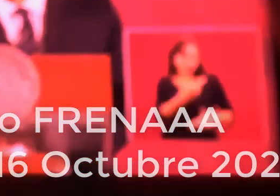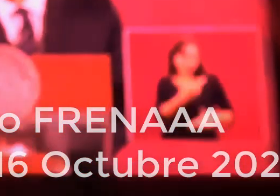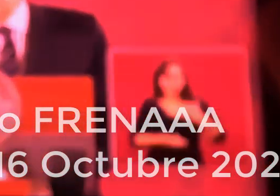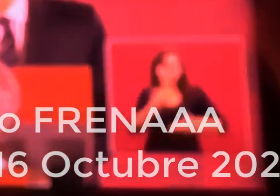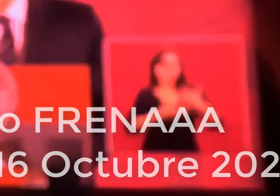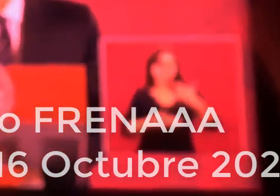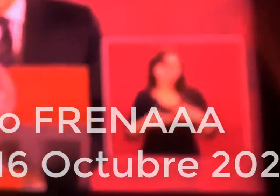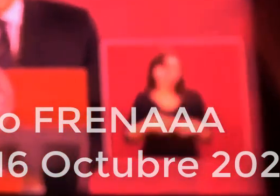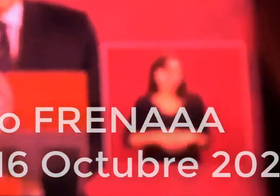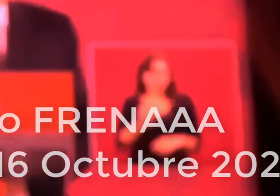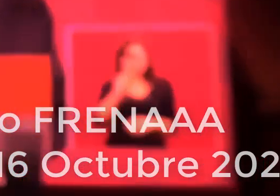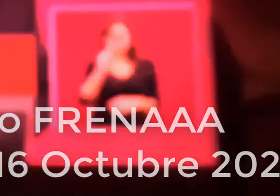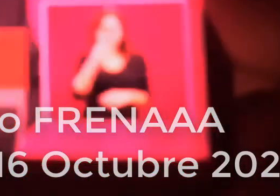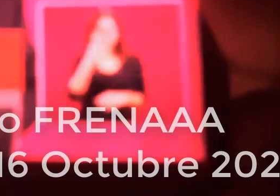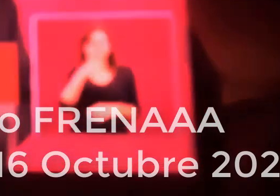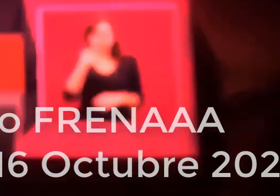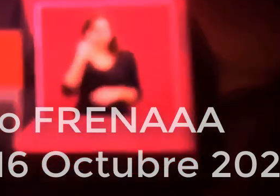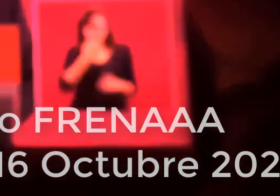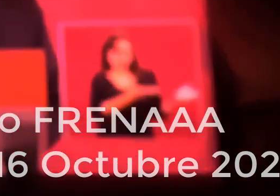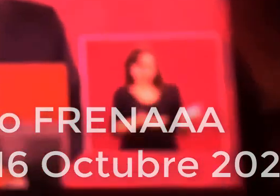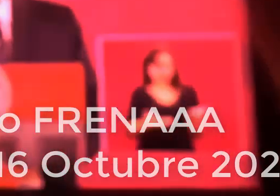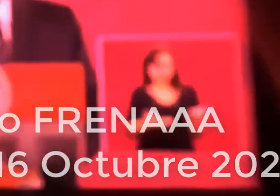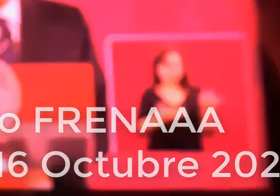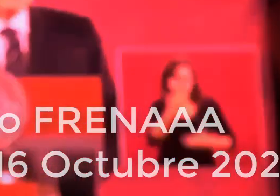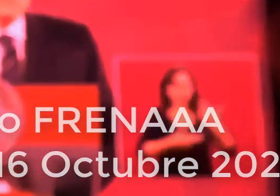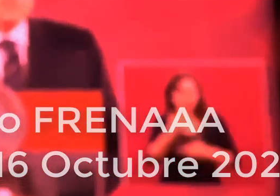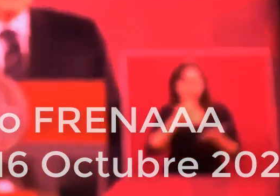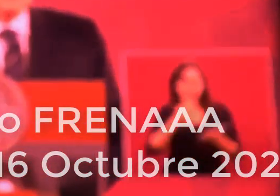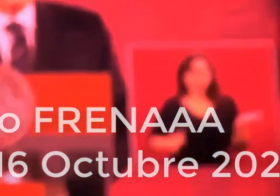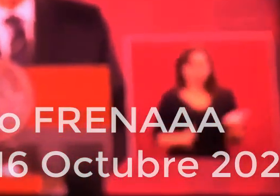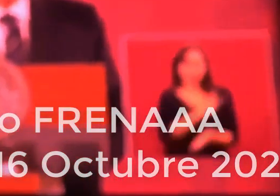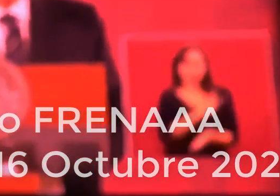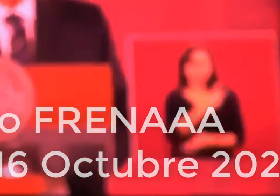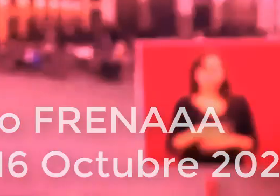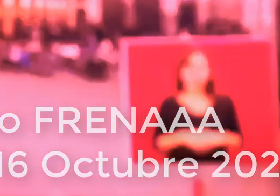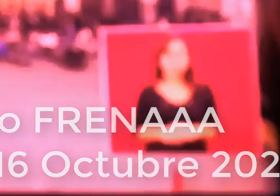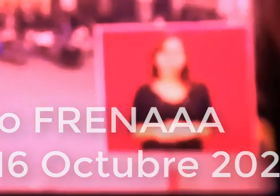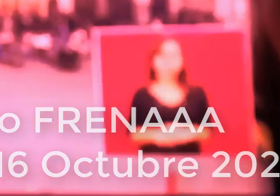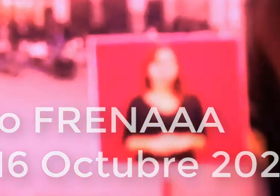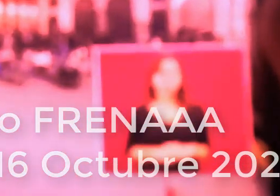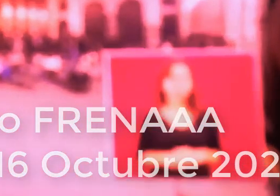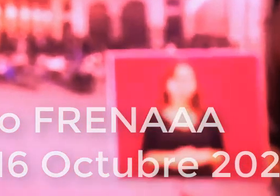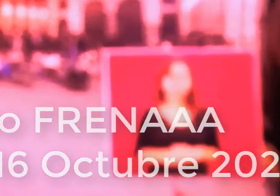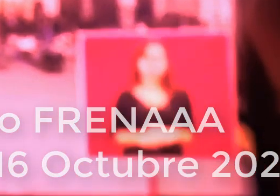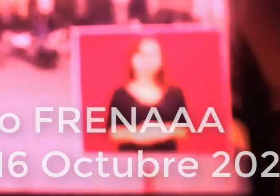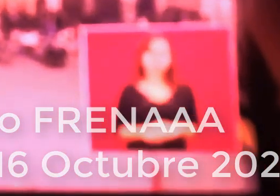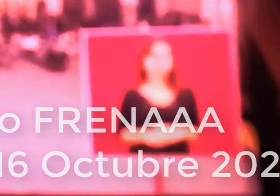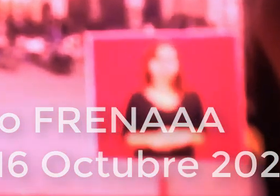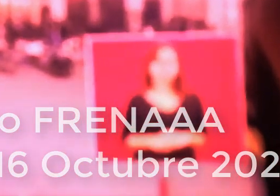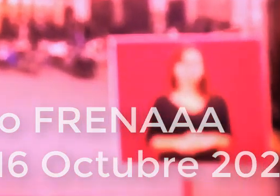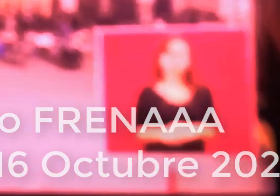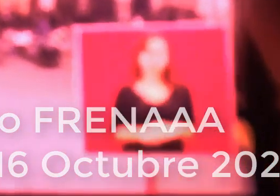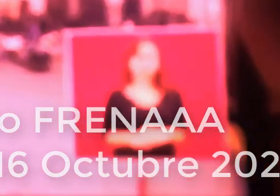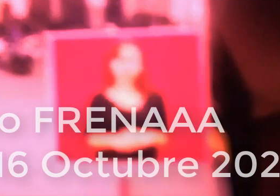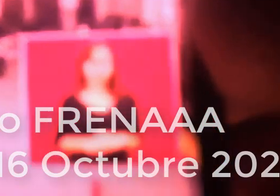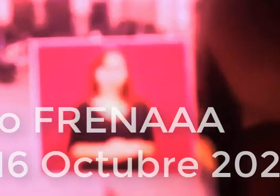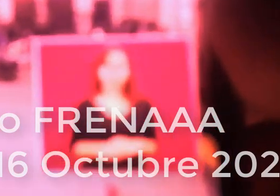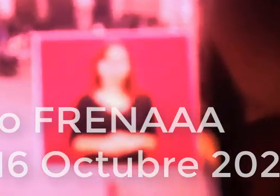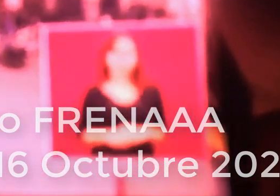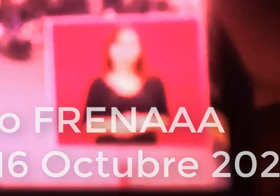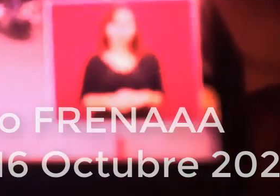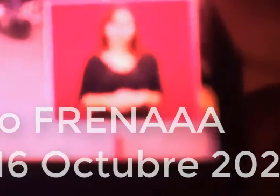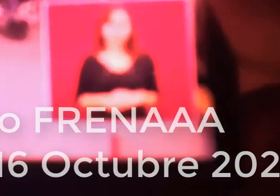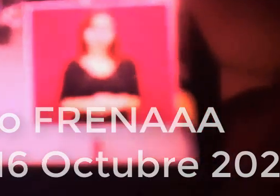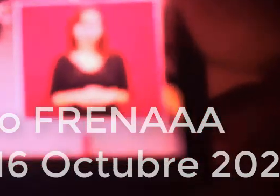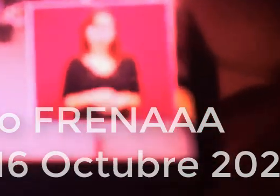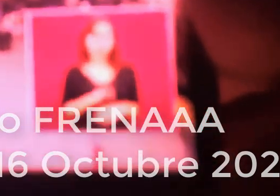24 las regresan otra vez es ir a la plaza